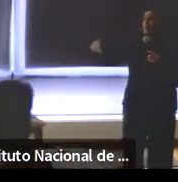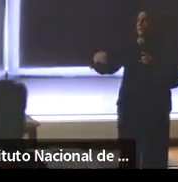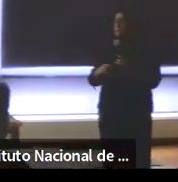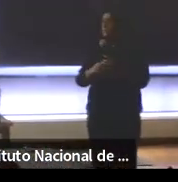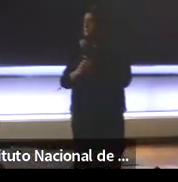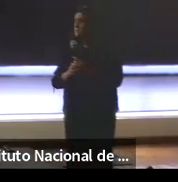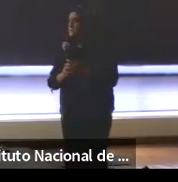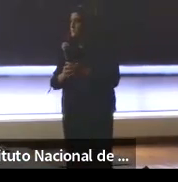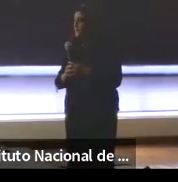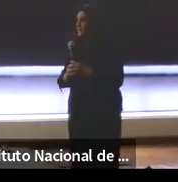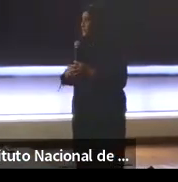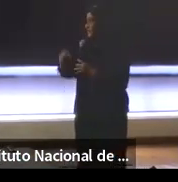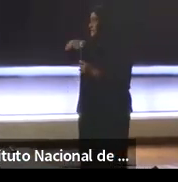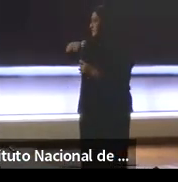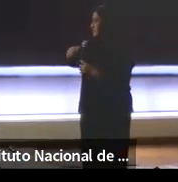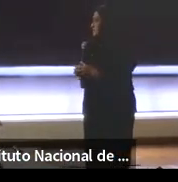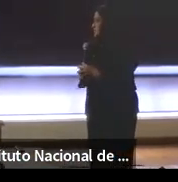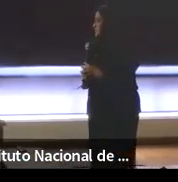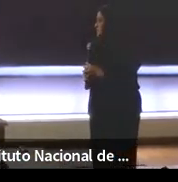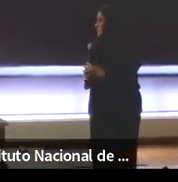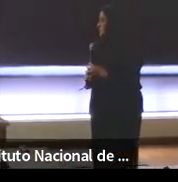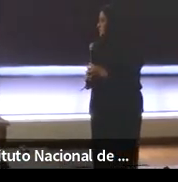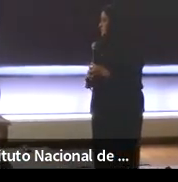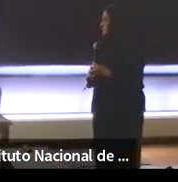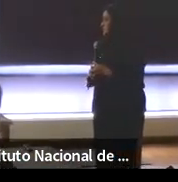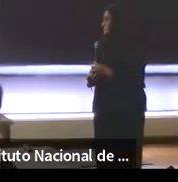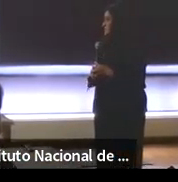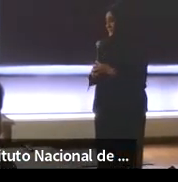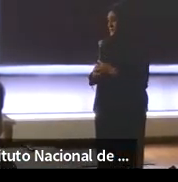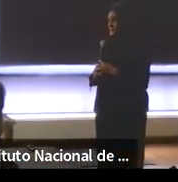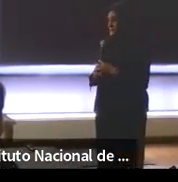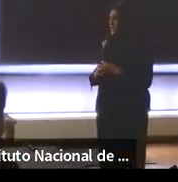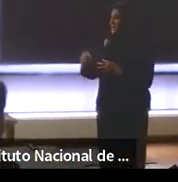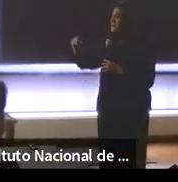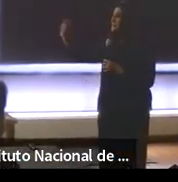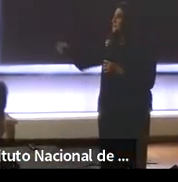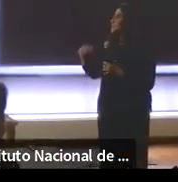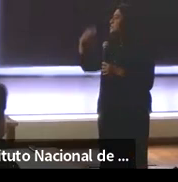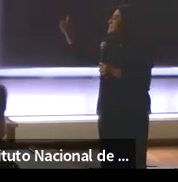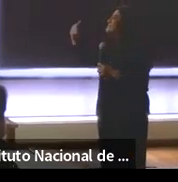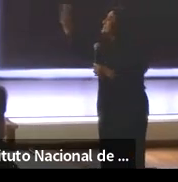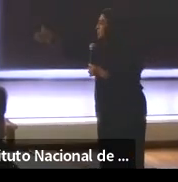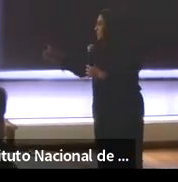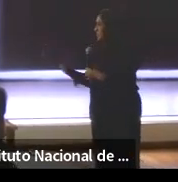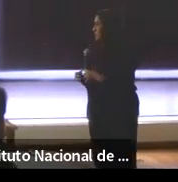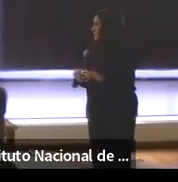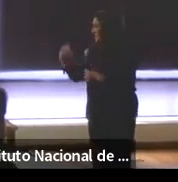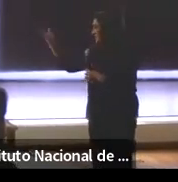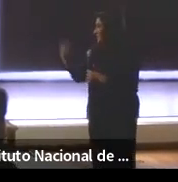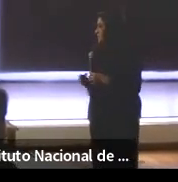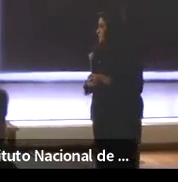preguntar es algo negativo porque así crecimos así crecimos y a lo mejor esa persona no tiene intención